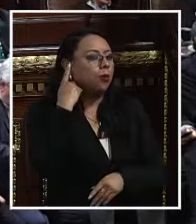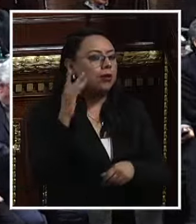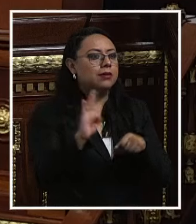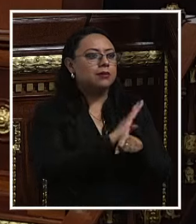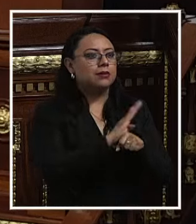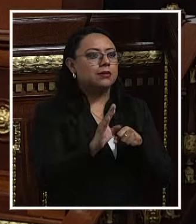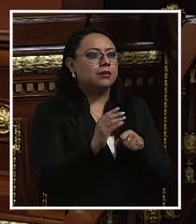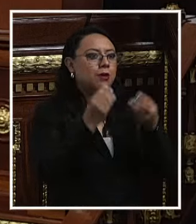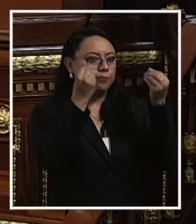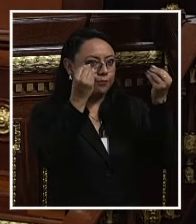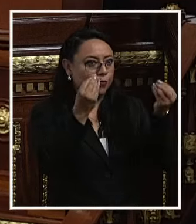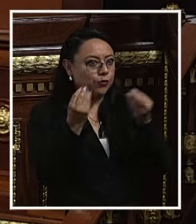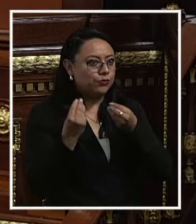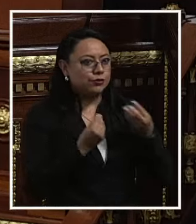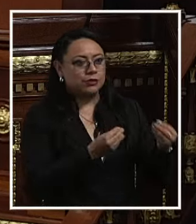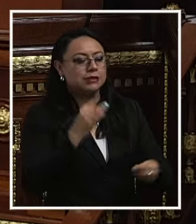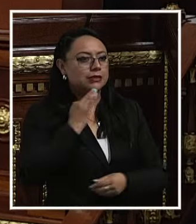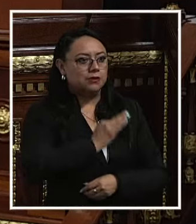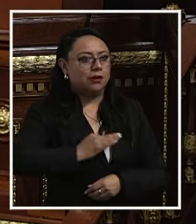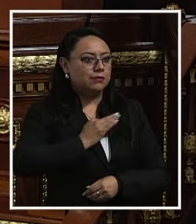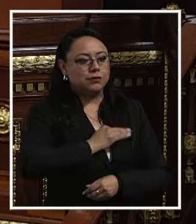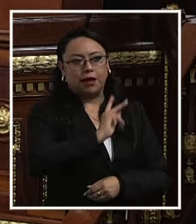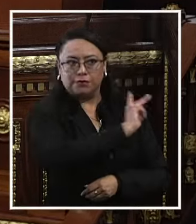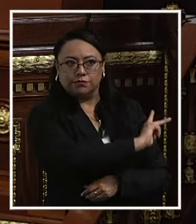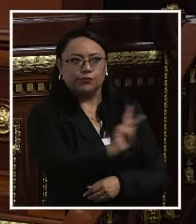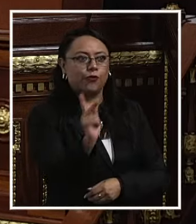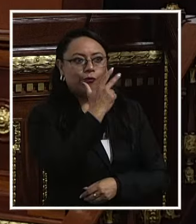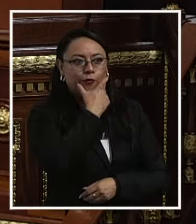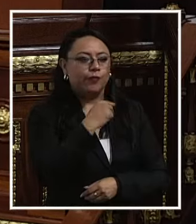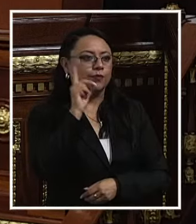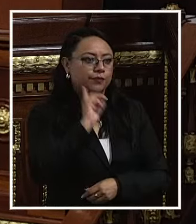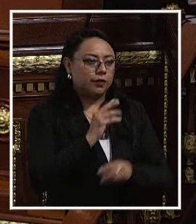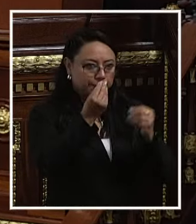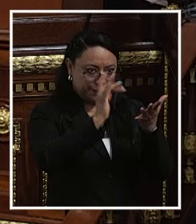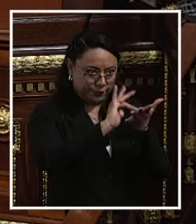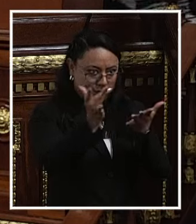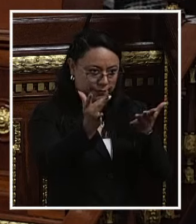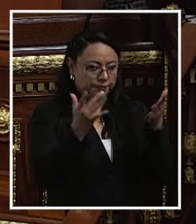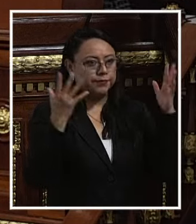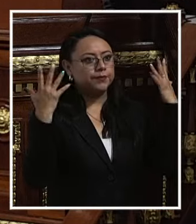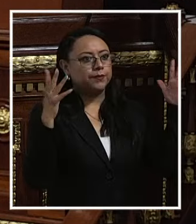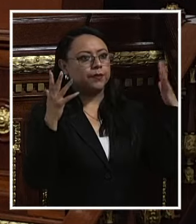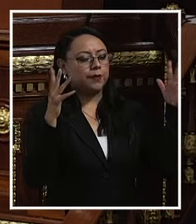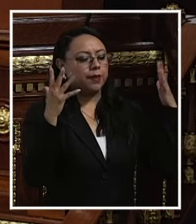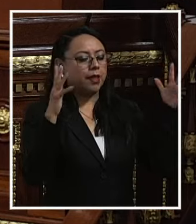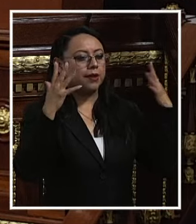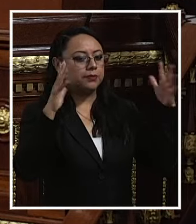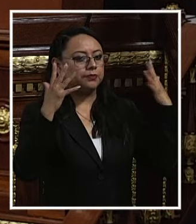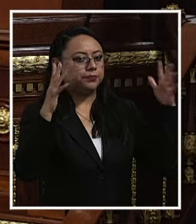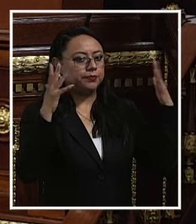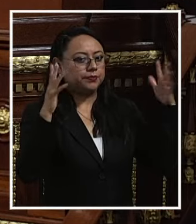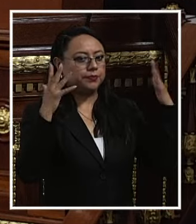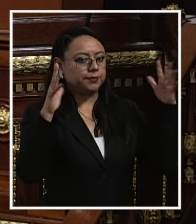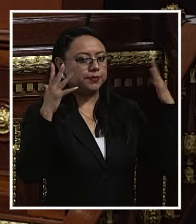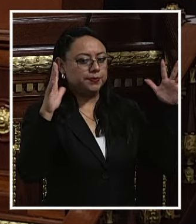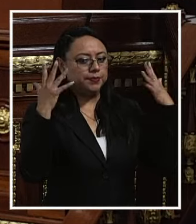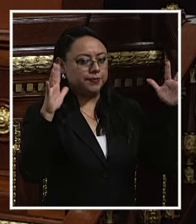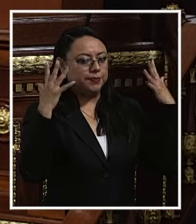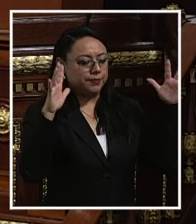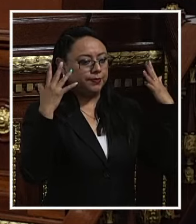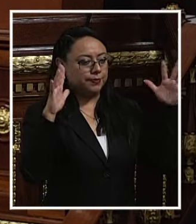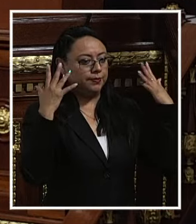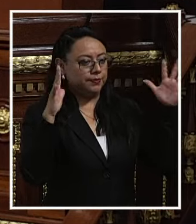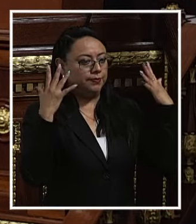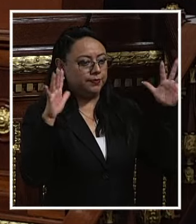Muchas felicidades a todas y a todos. Muchas gracias.